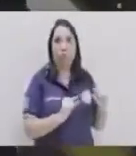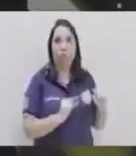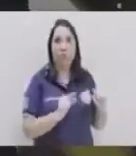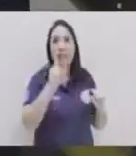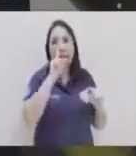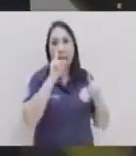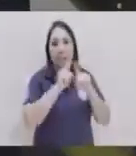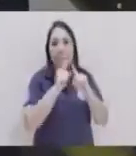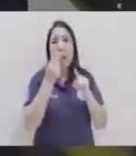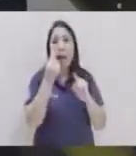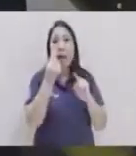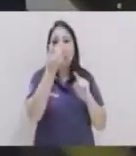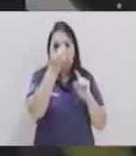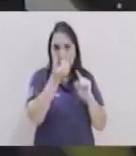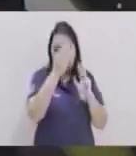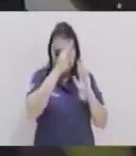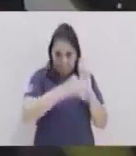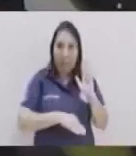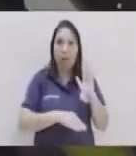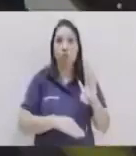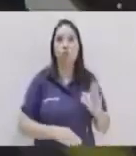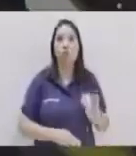ser económicamente más